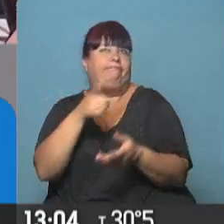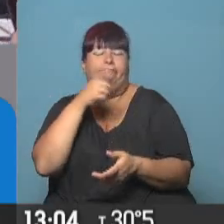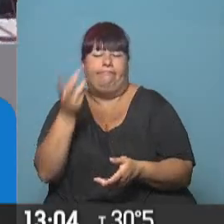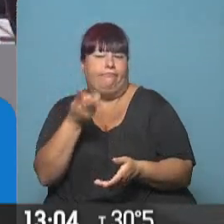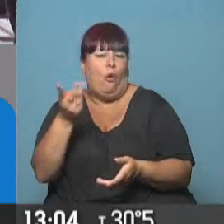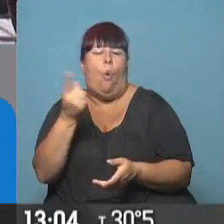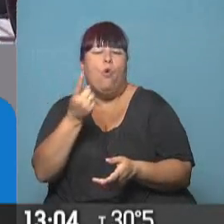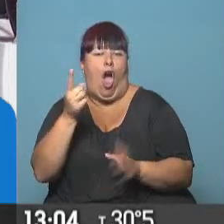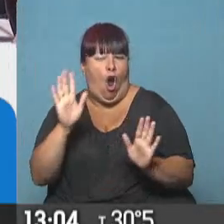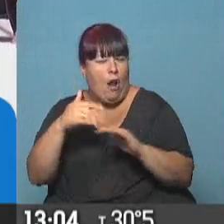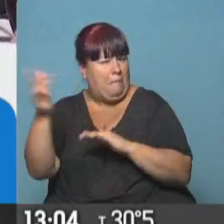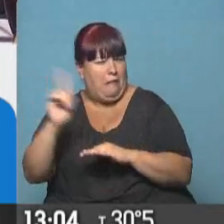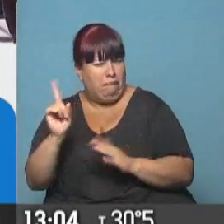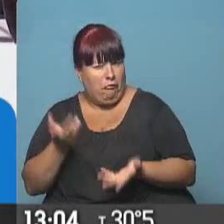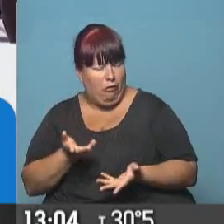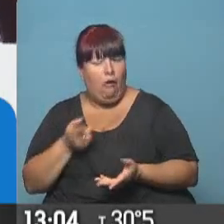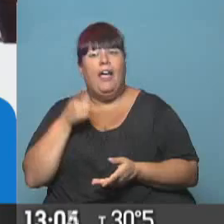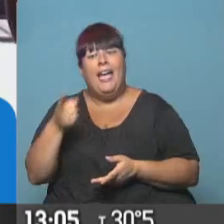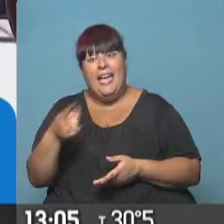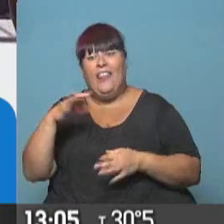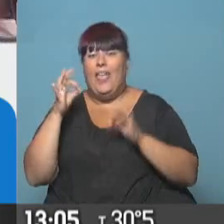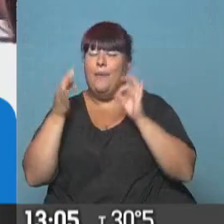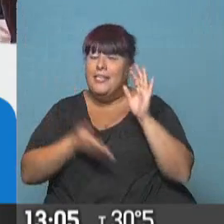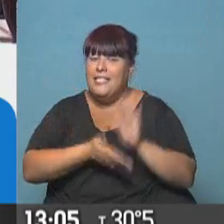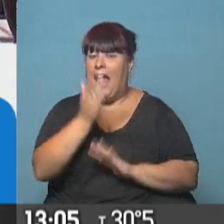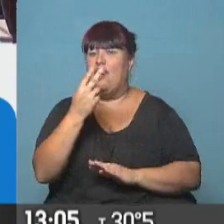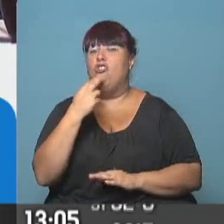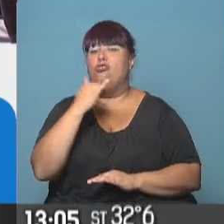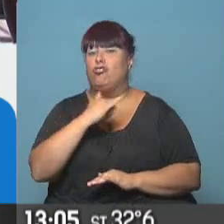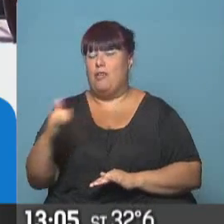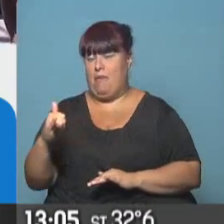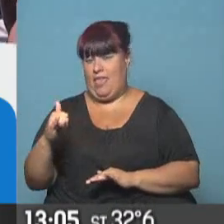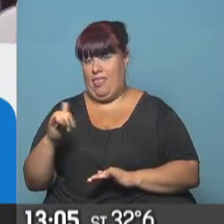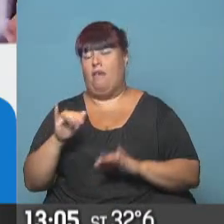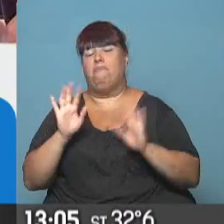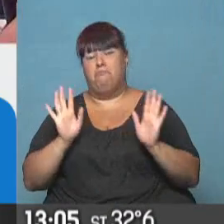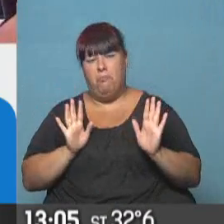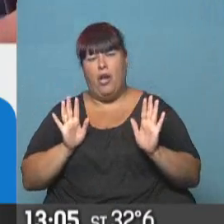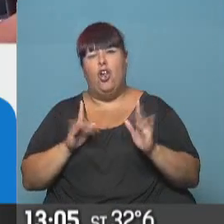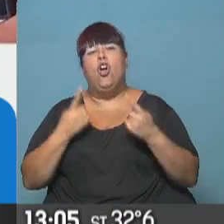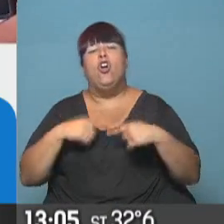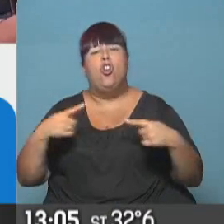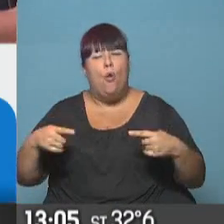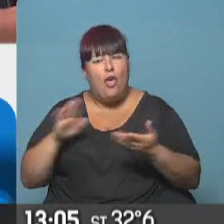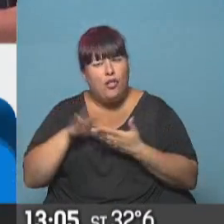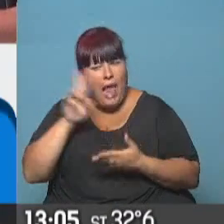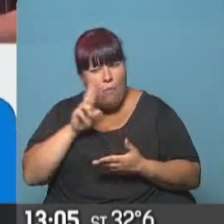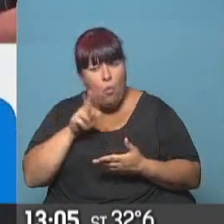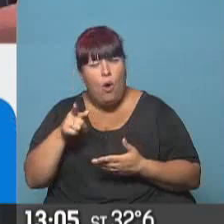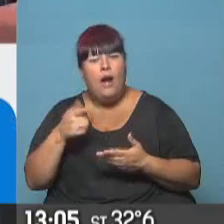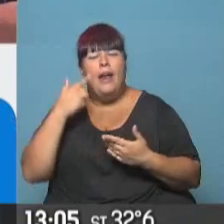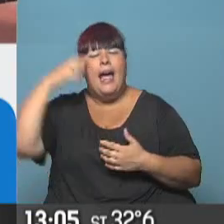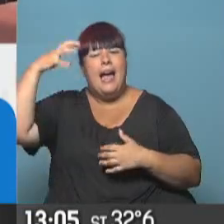aproximadamente una hora, no más de eso. Ella tendría que haber salido a las 11:30. Bueno, ¿se tiene noticias de ella? Por